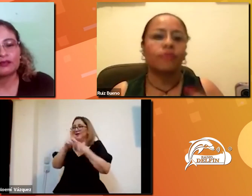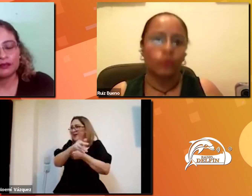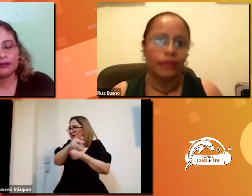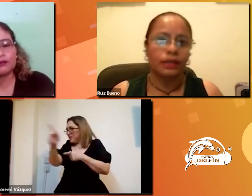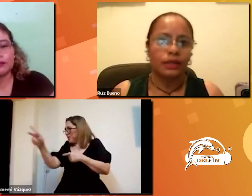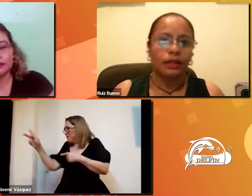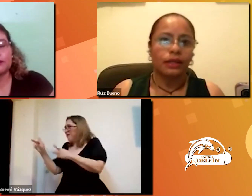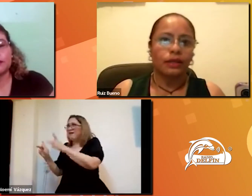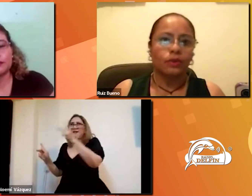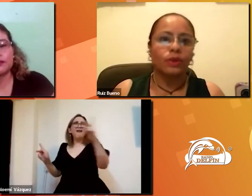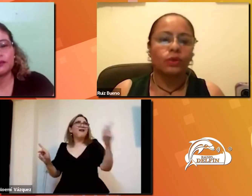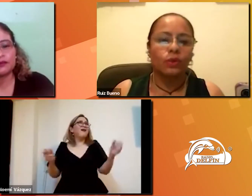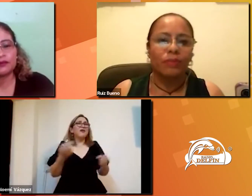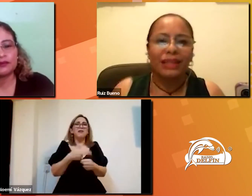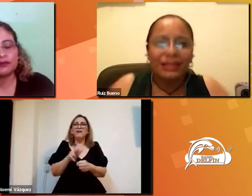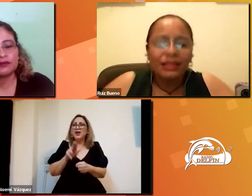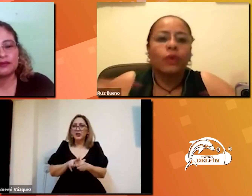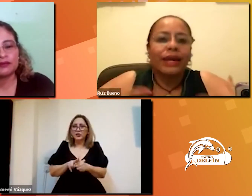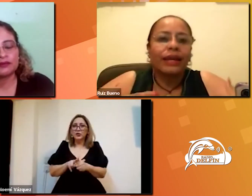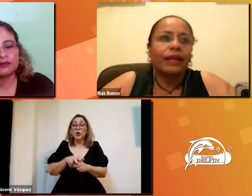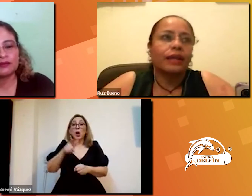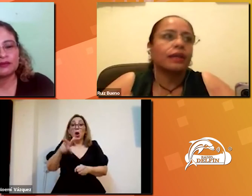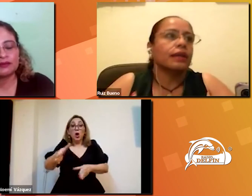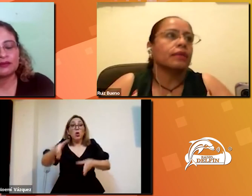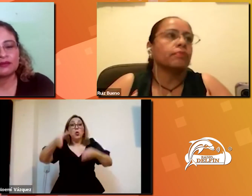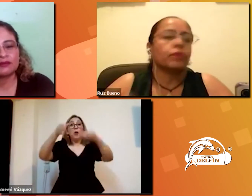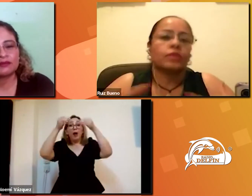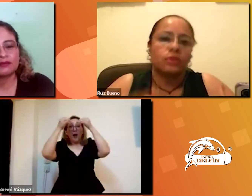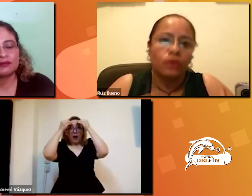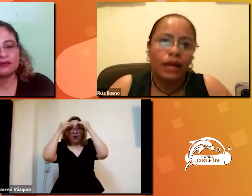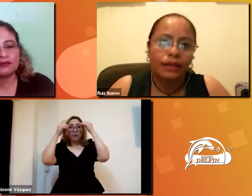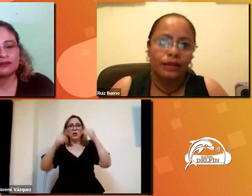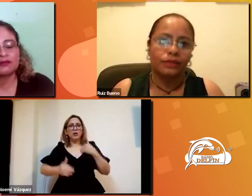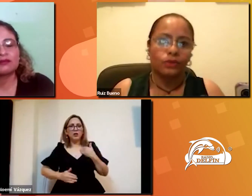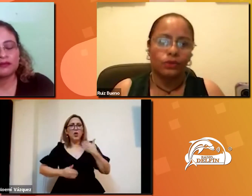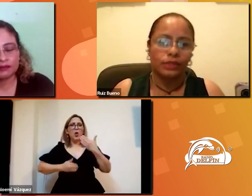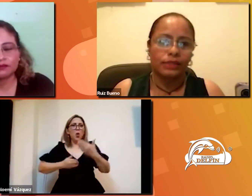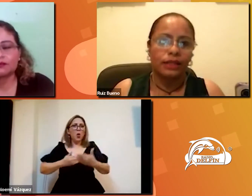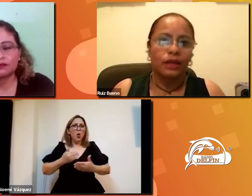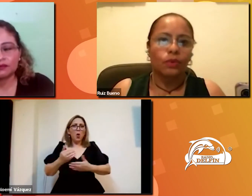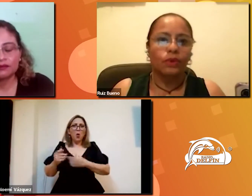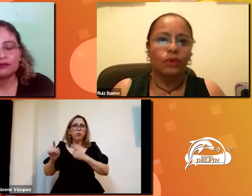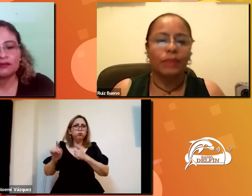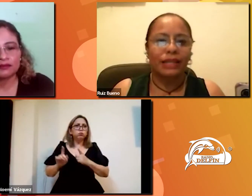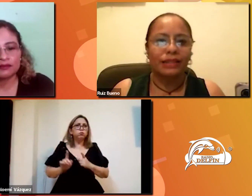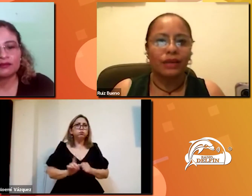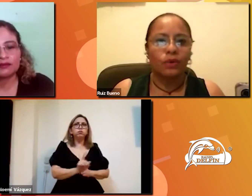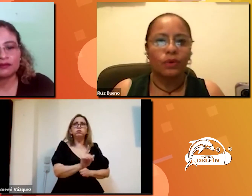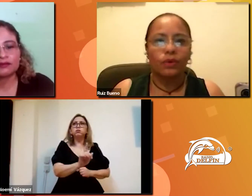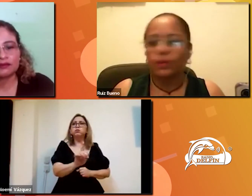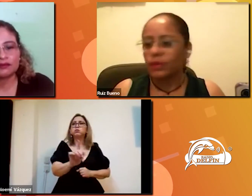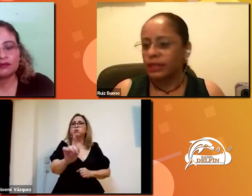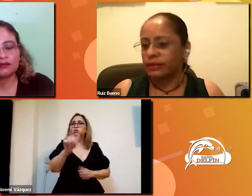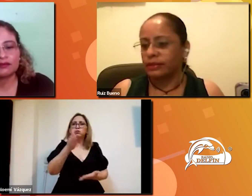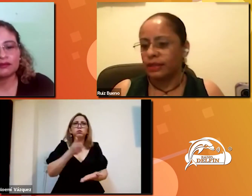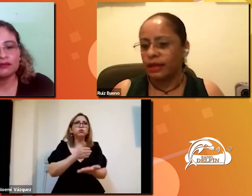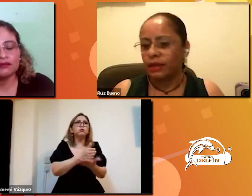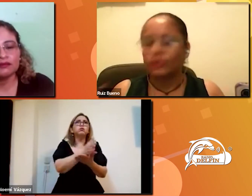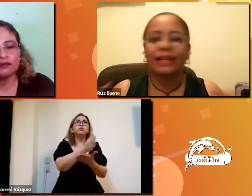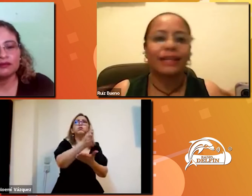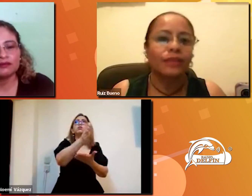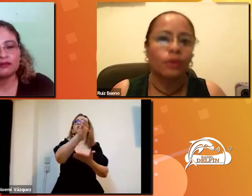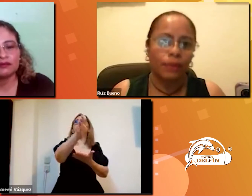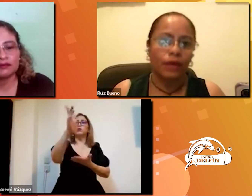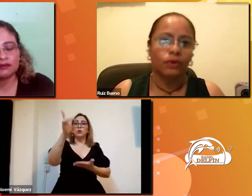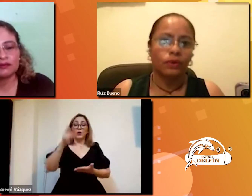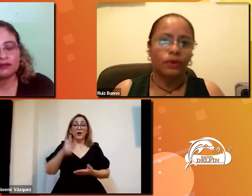aprendes a fluir, cuando tú aprendes a no querer posesionarte de las cosas, cuando aprendes a no